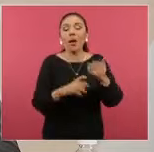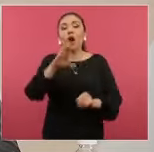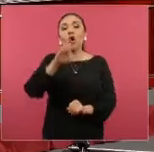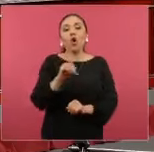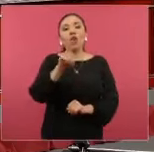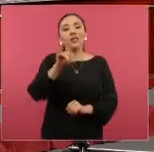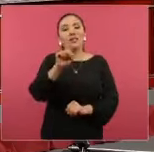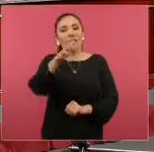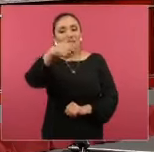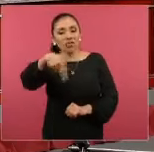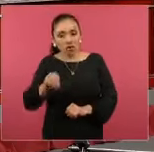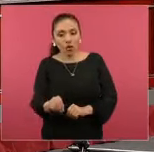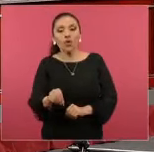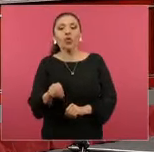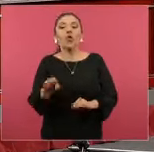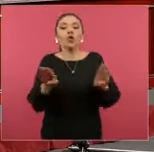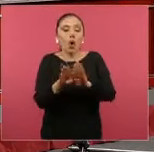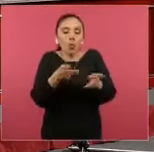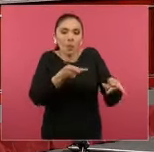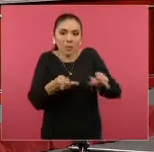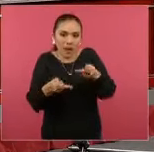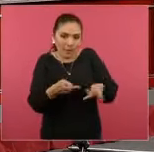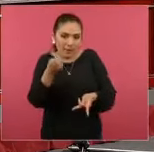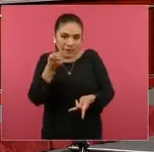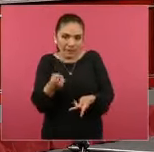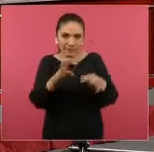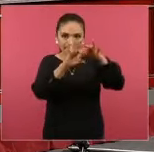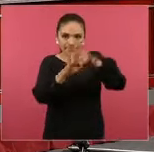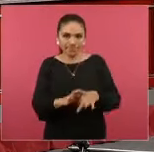el plano del codiseño. Gracias.